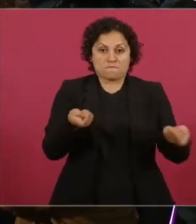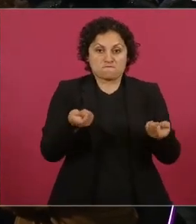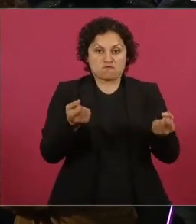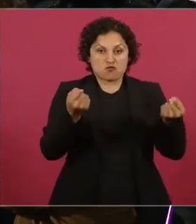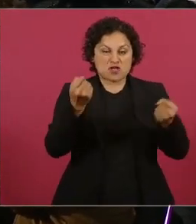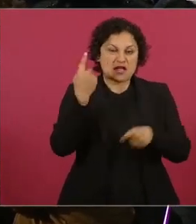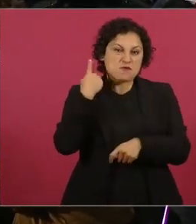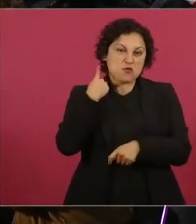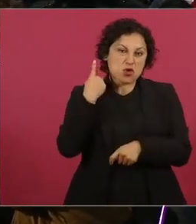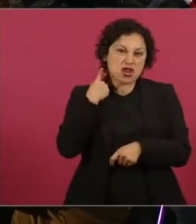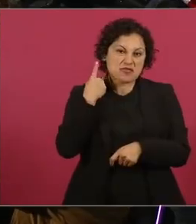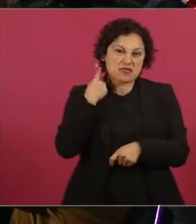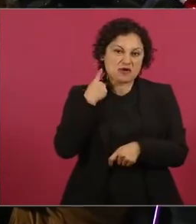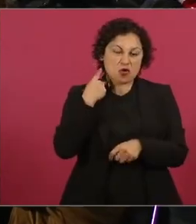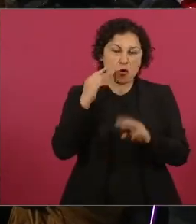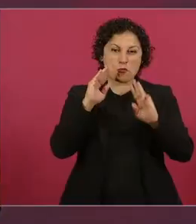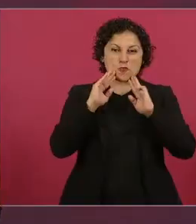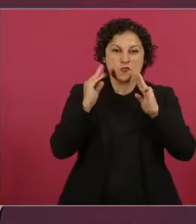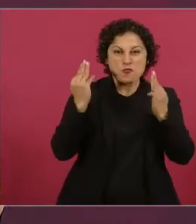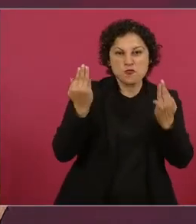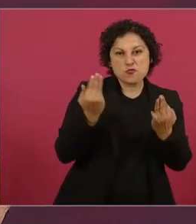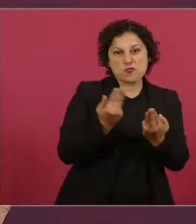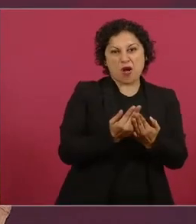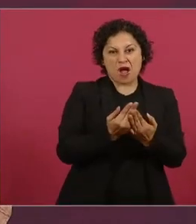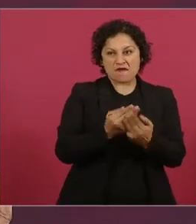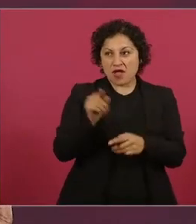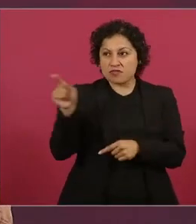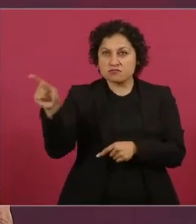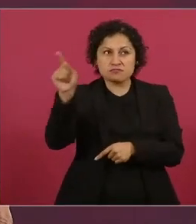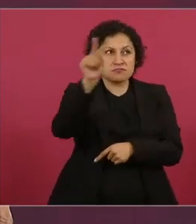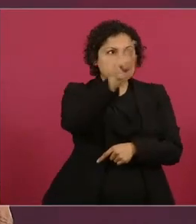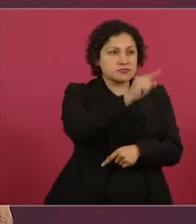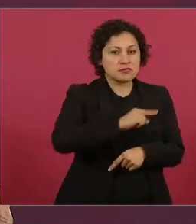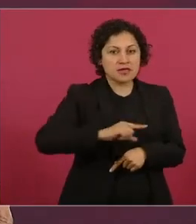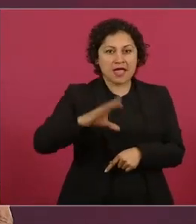lados, por ejemplo, el control